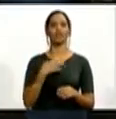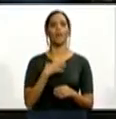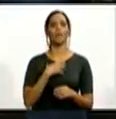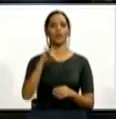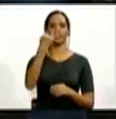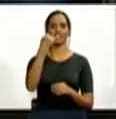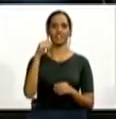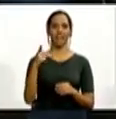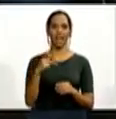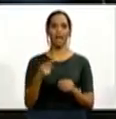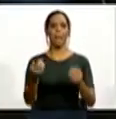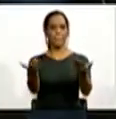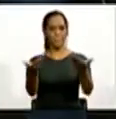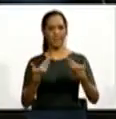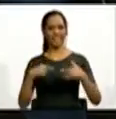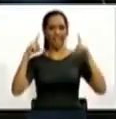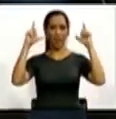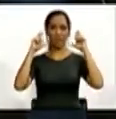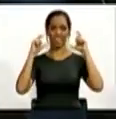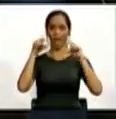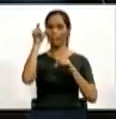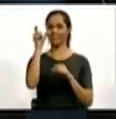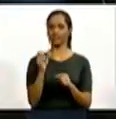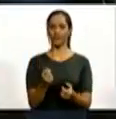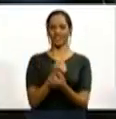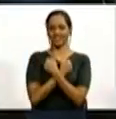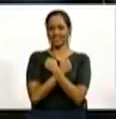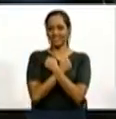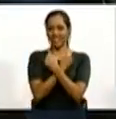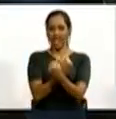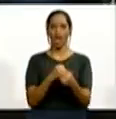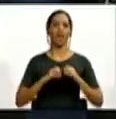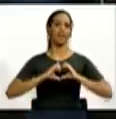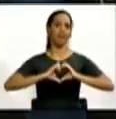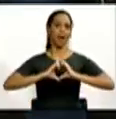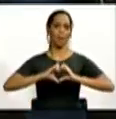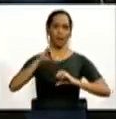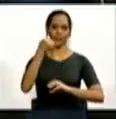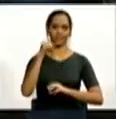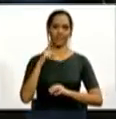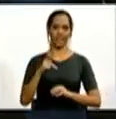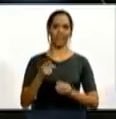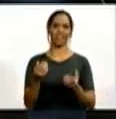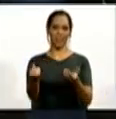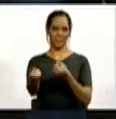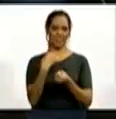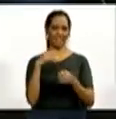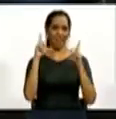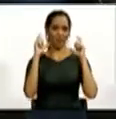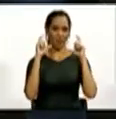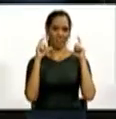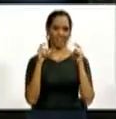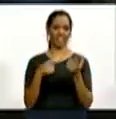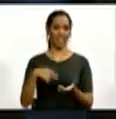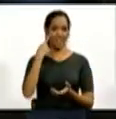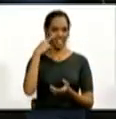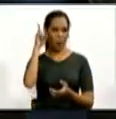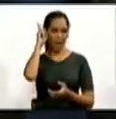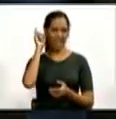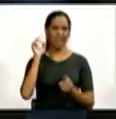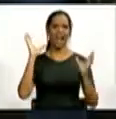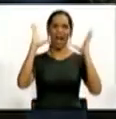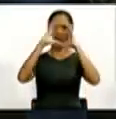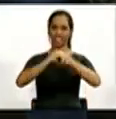acá. Manda la fotografía de esa persona que quieres a Enamórate con Z acá y manda la fotografía de esa persona que viste con el cacho en la noche